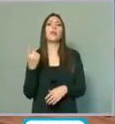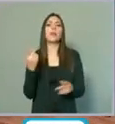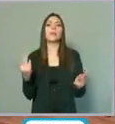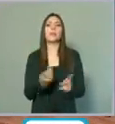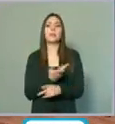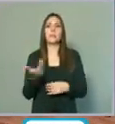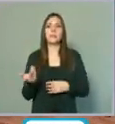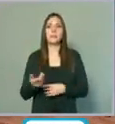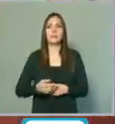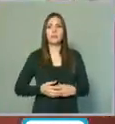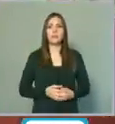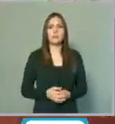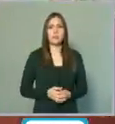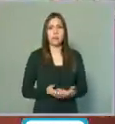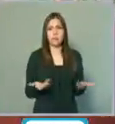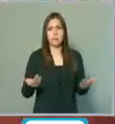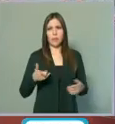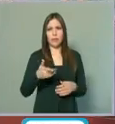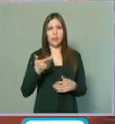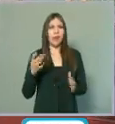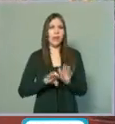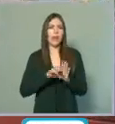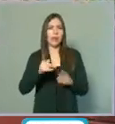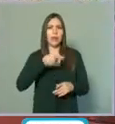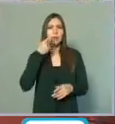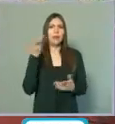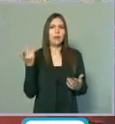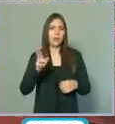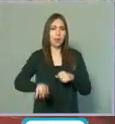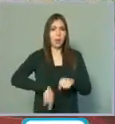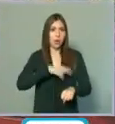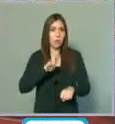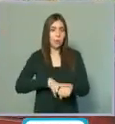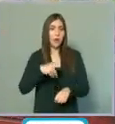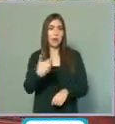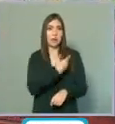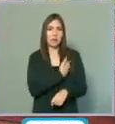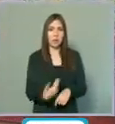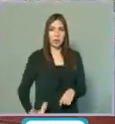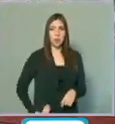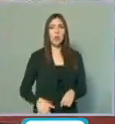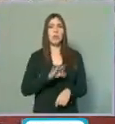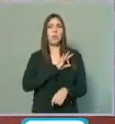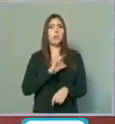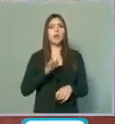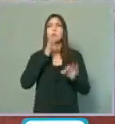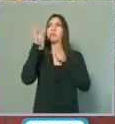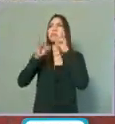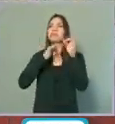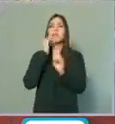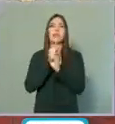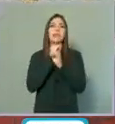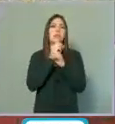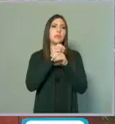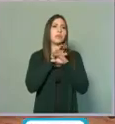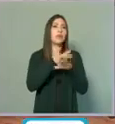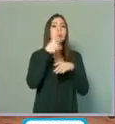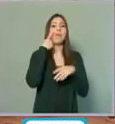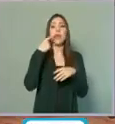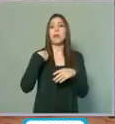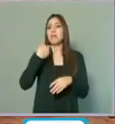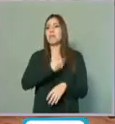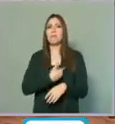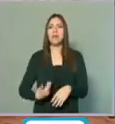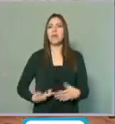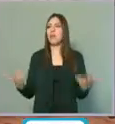lo que te iba a decir, o sea, es normal que entonces un presidente pueda hacer en redes sociales el uso de, miren, estamos negociando así, México no